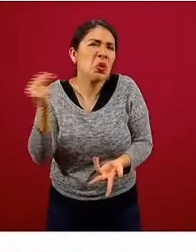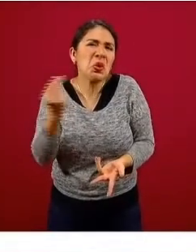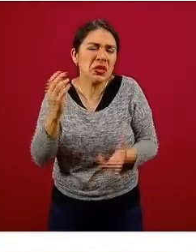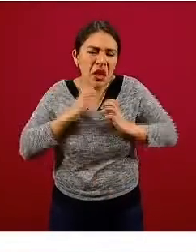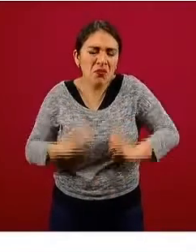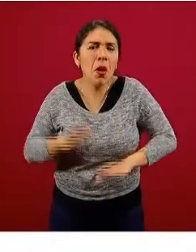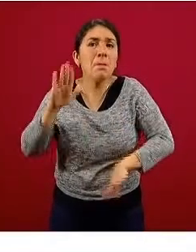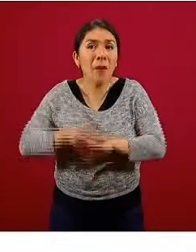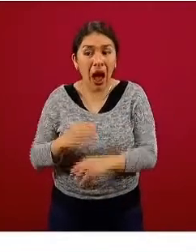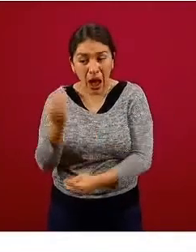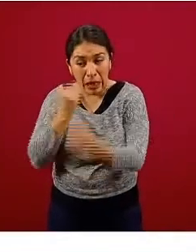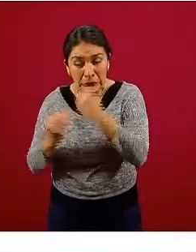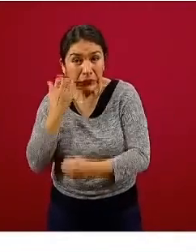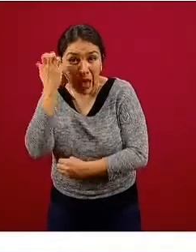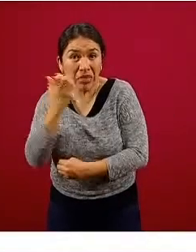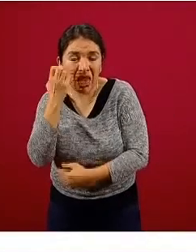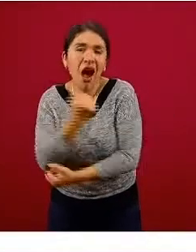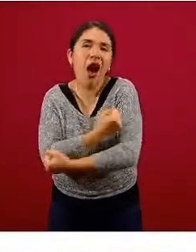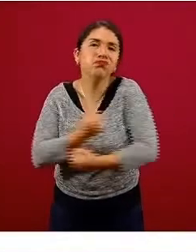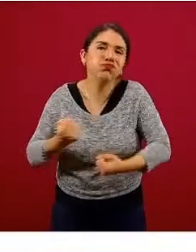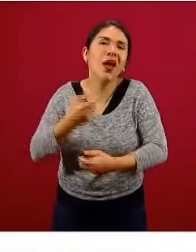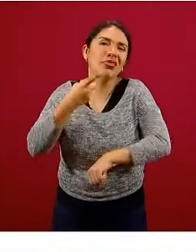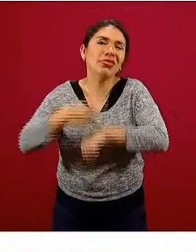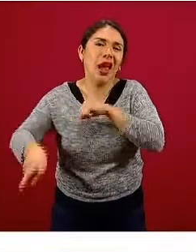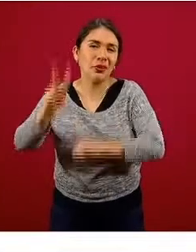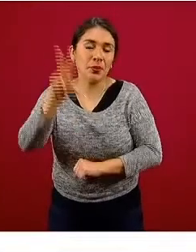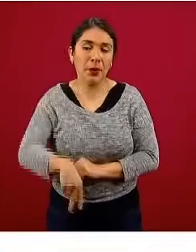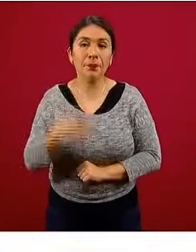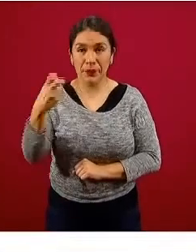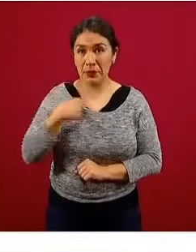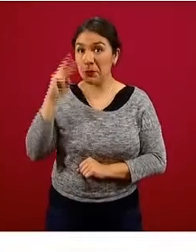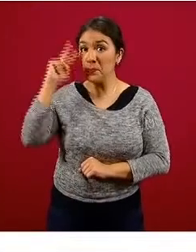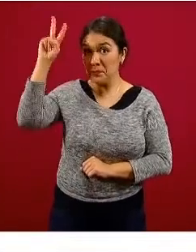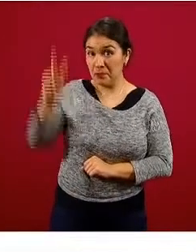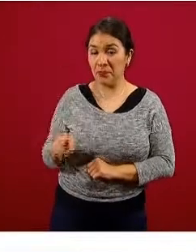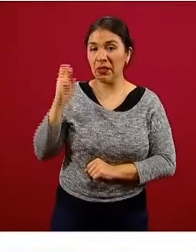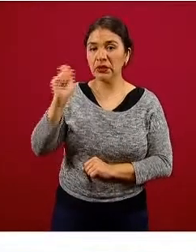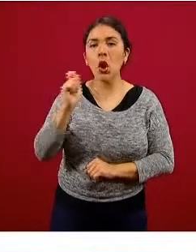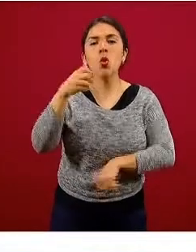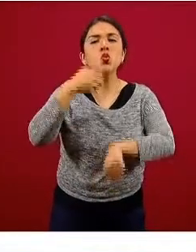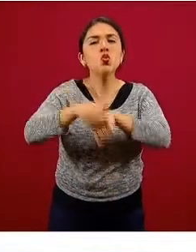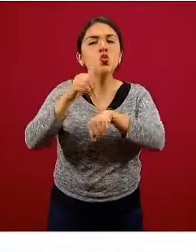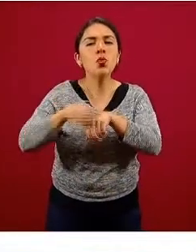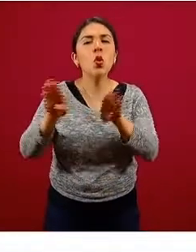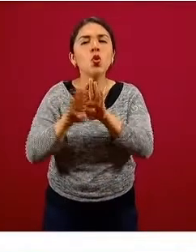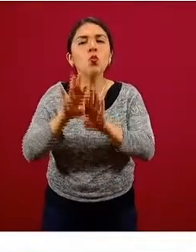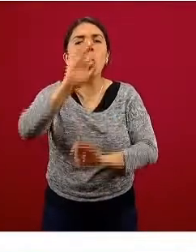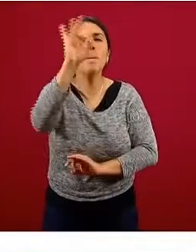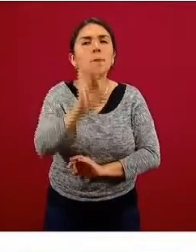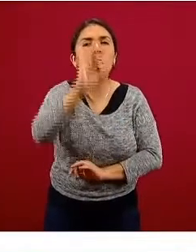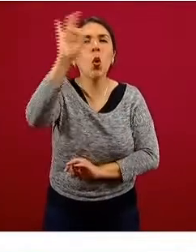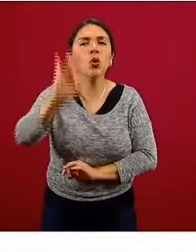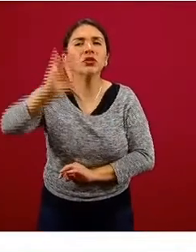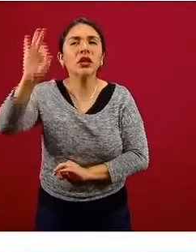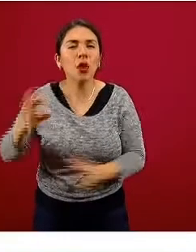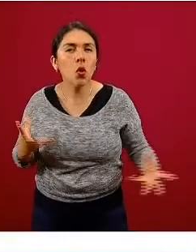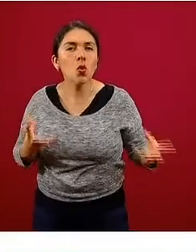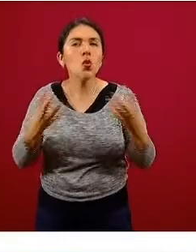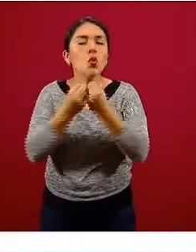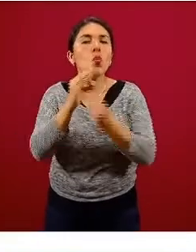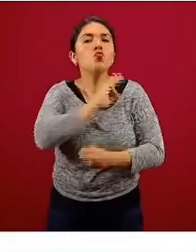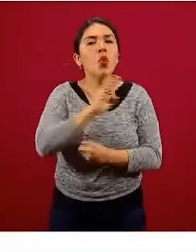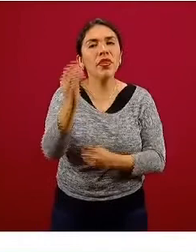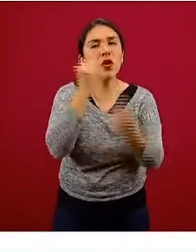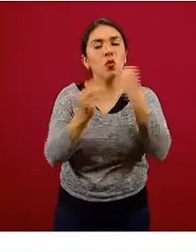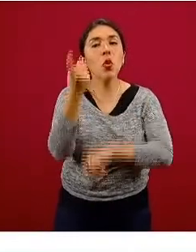y en exceso nos hacen daño. Aquí lo que estamos presentando, estos números son el porcentaje del total